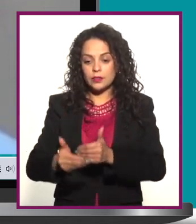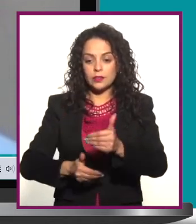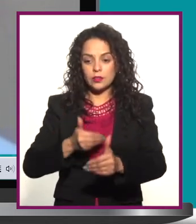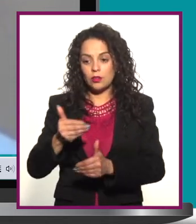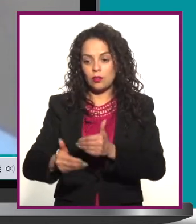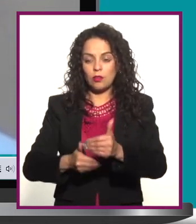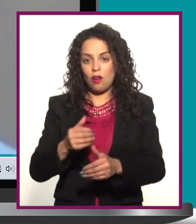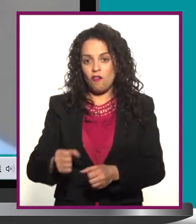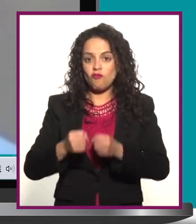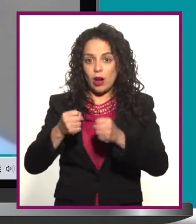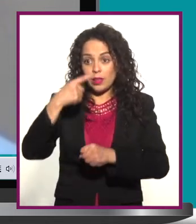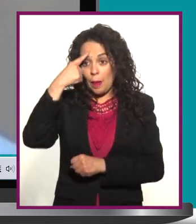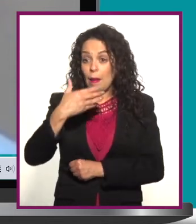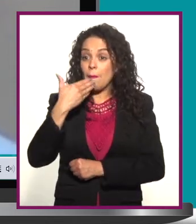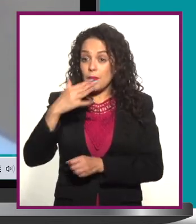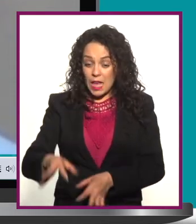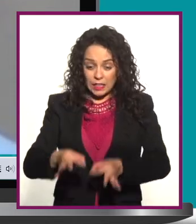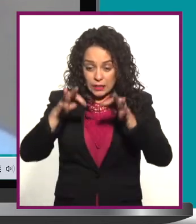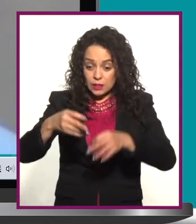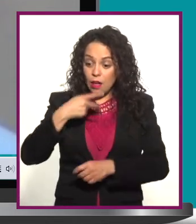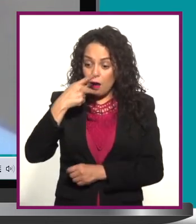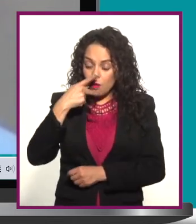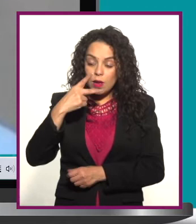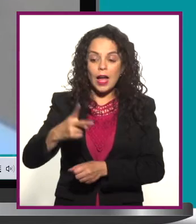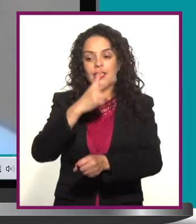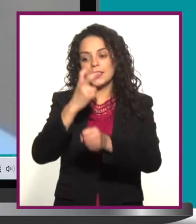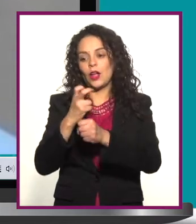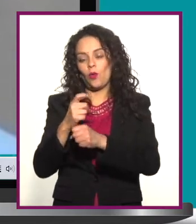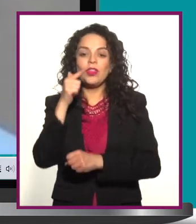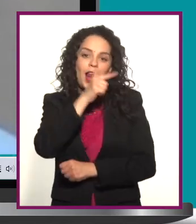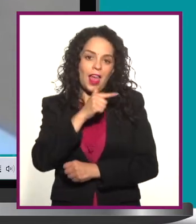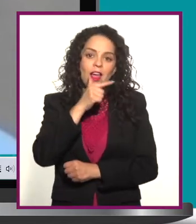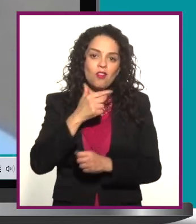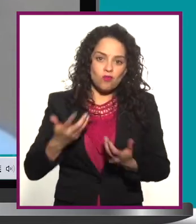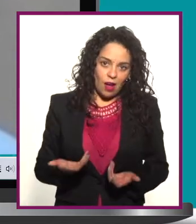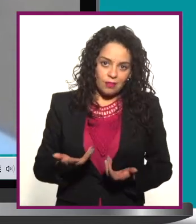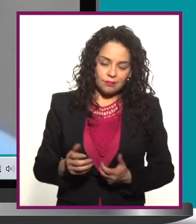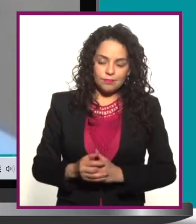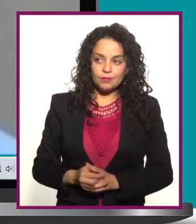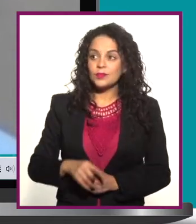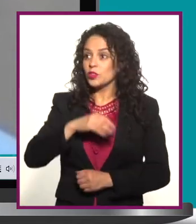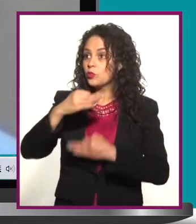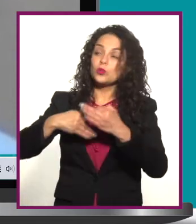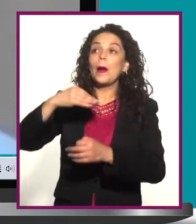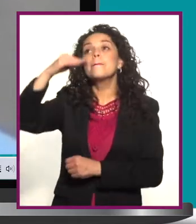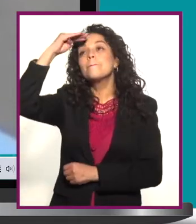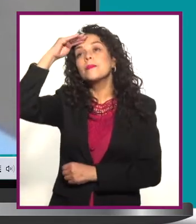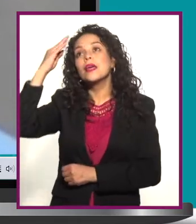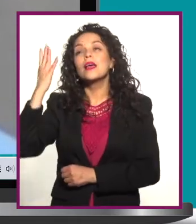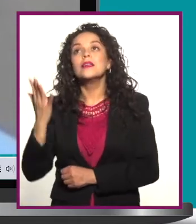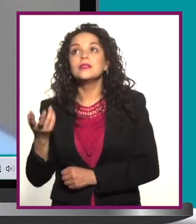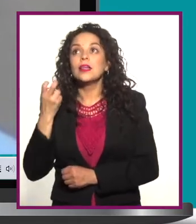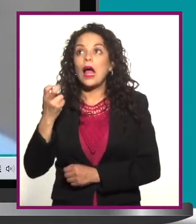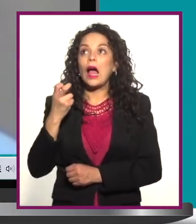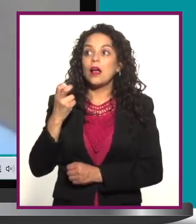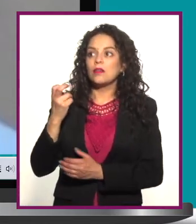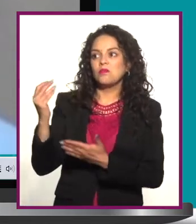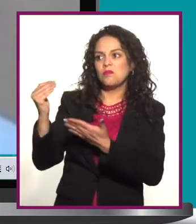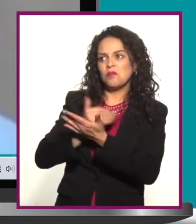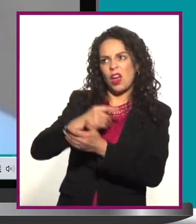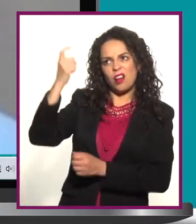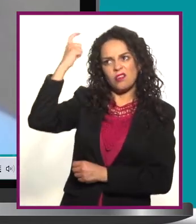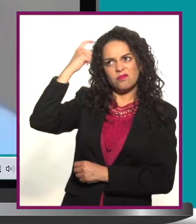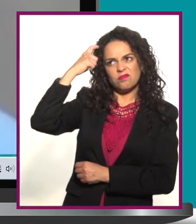proceso bastante intenso para hablar bien una segunda lengua. Entonces, que no piensen que